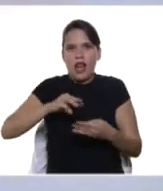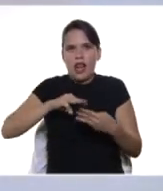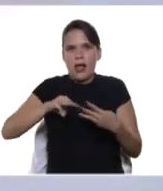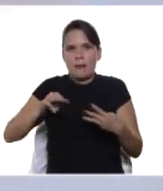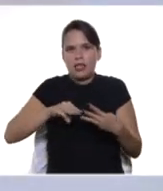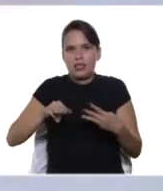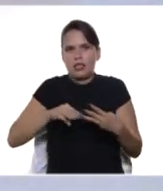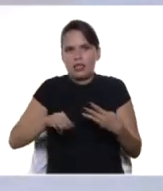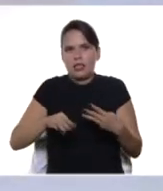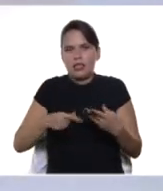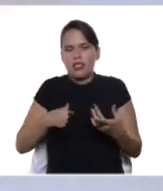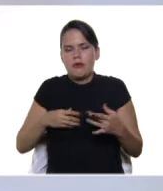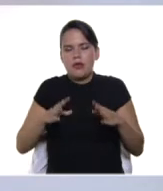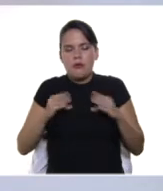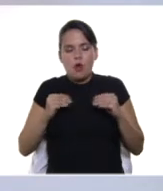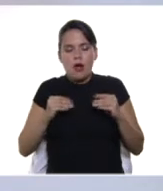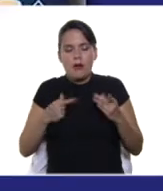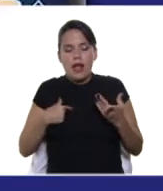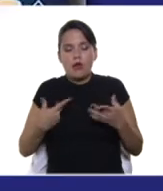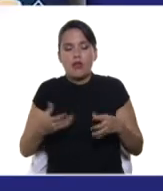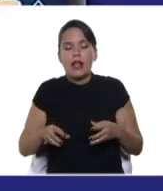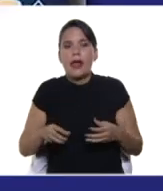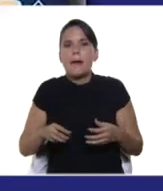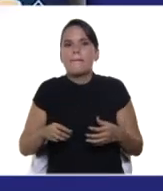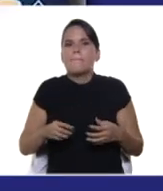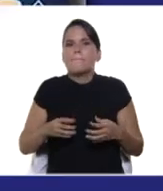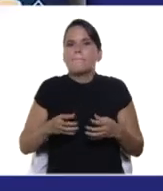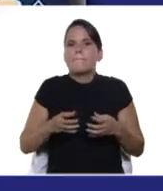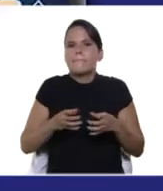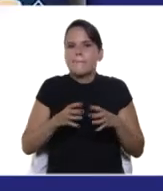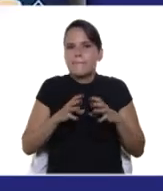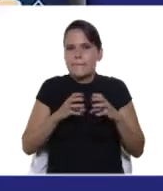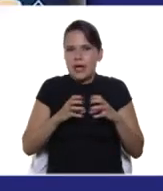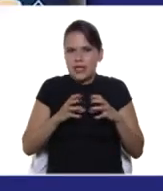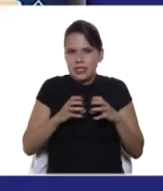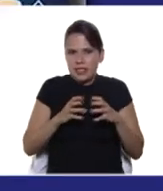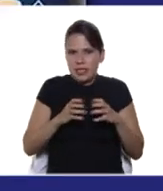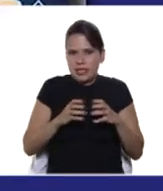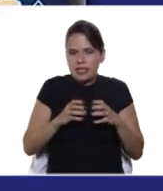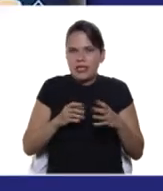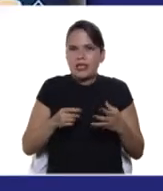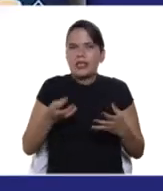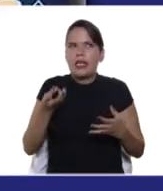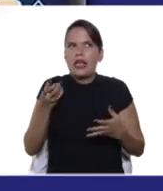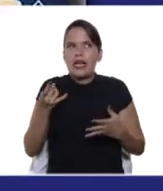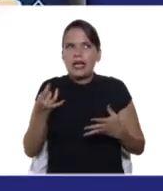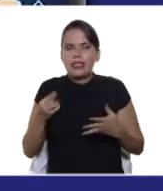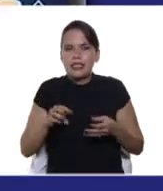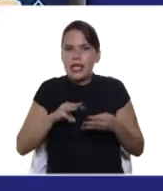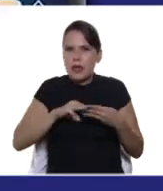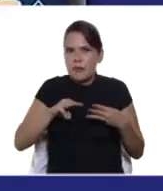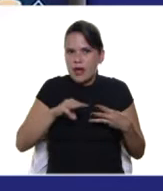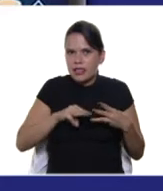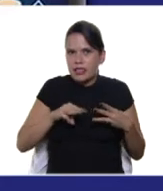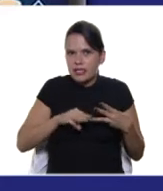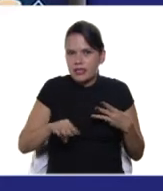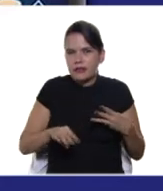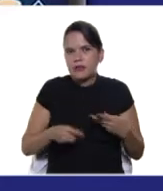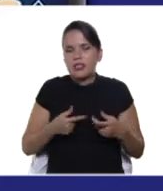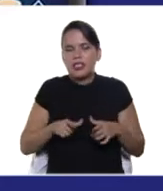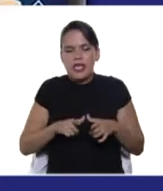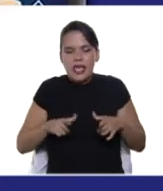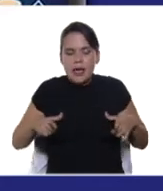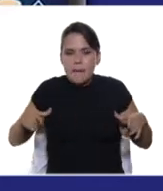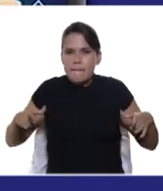de la masa, que es la cantidad de materia, y ahora vemos lo que es el volumen, el espacio que ocupa la materia. Este espacio va